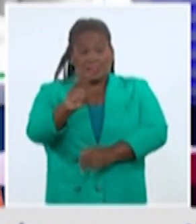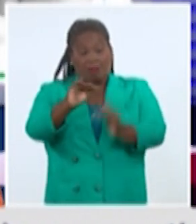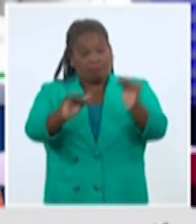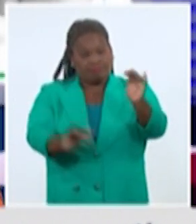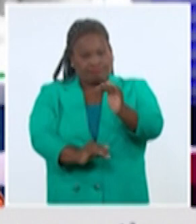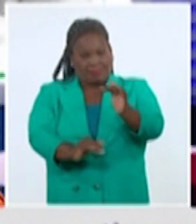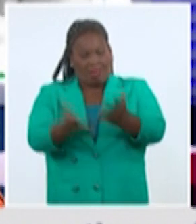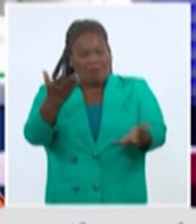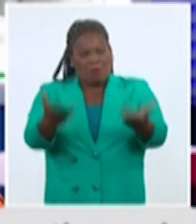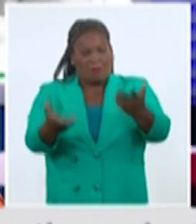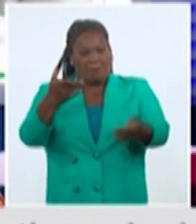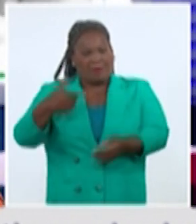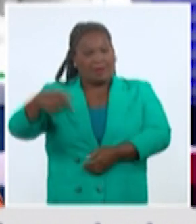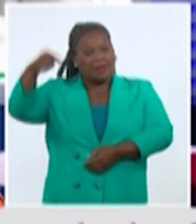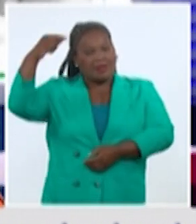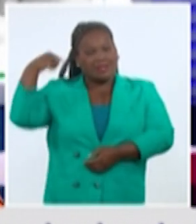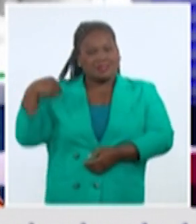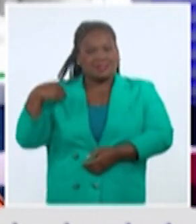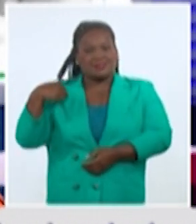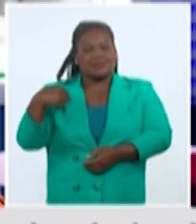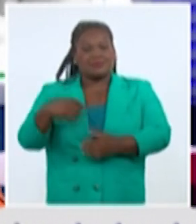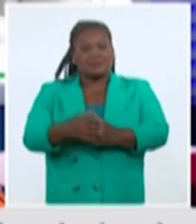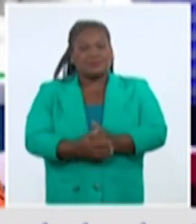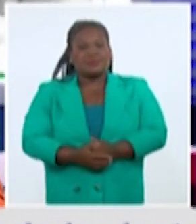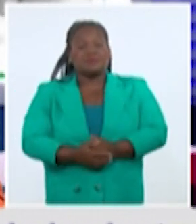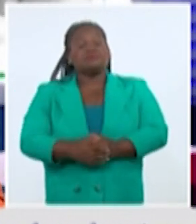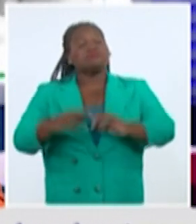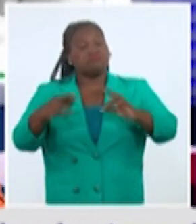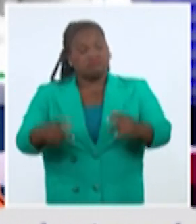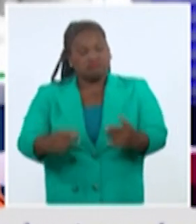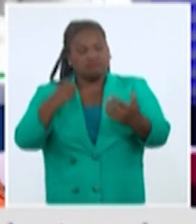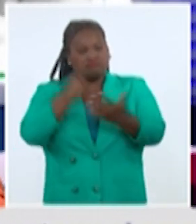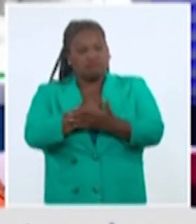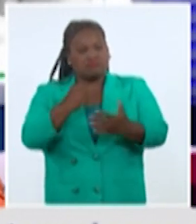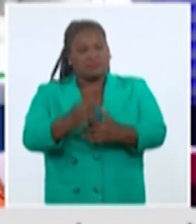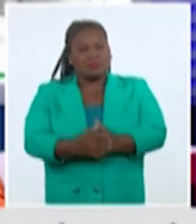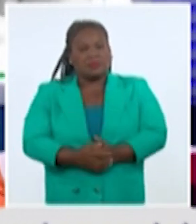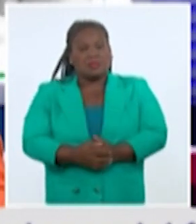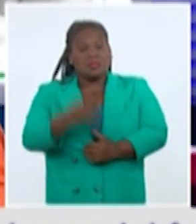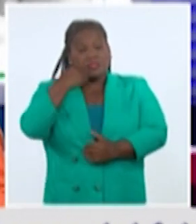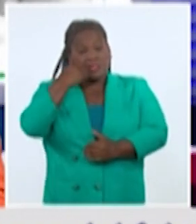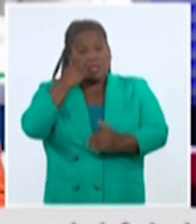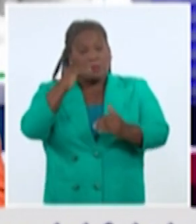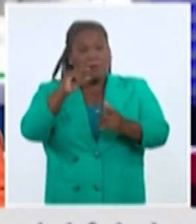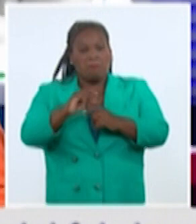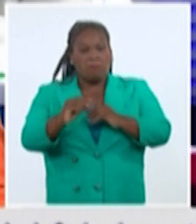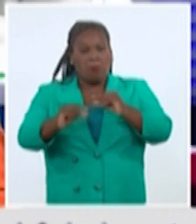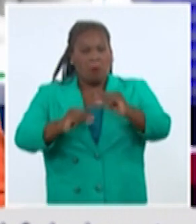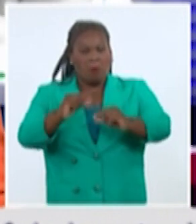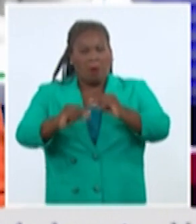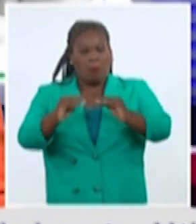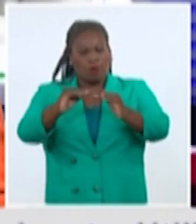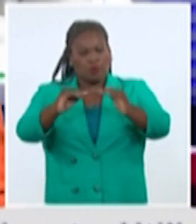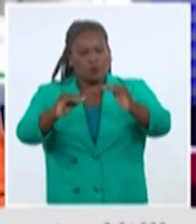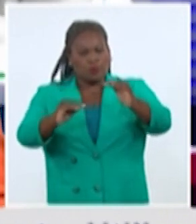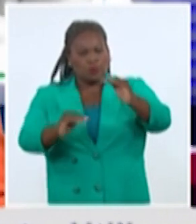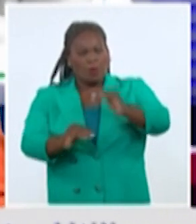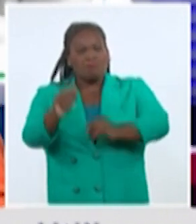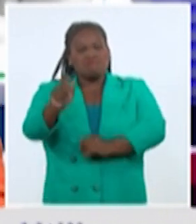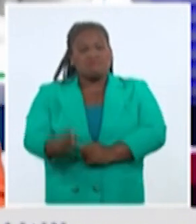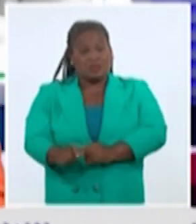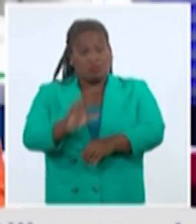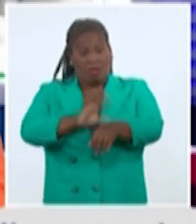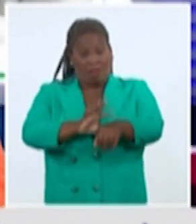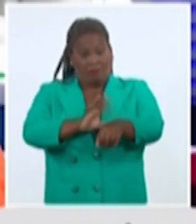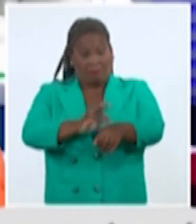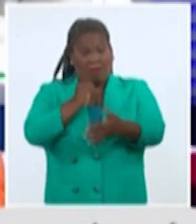en relación con el día anterior, por lo que se ratifica la tendencia a la disminución en el número de pacientes confirmados con